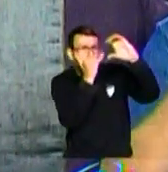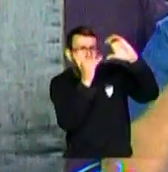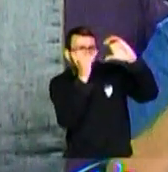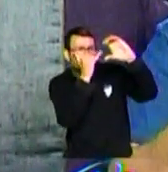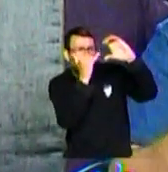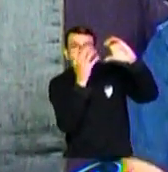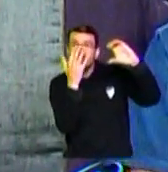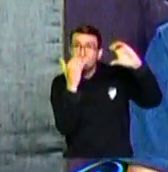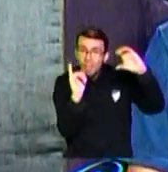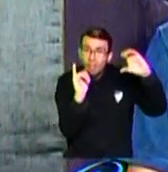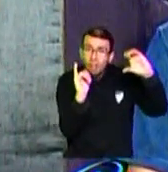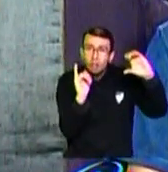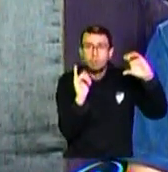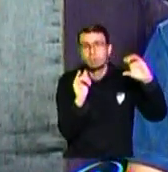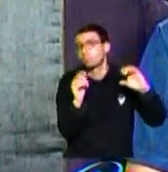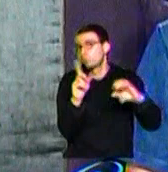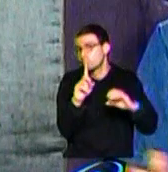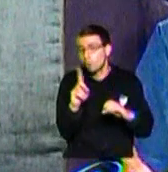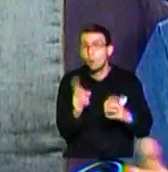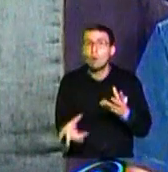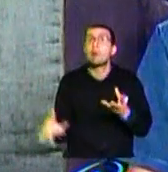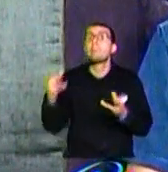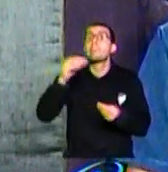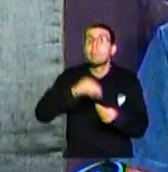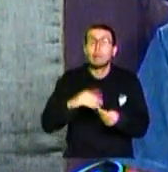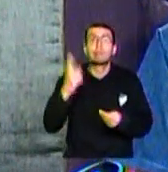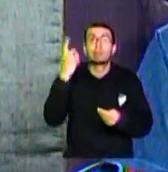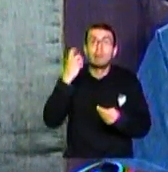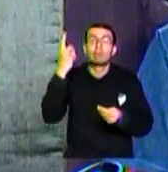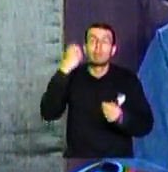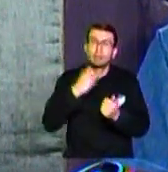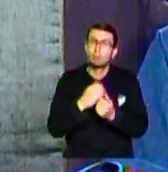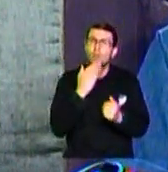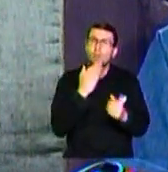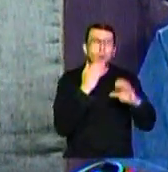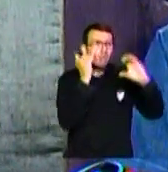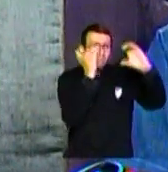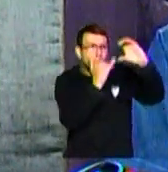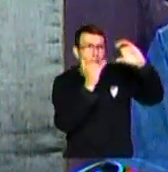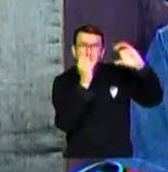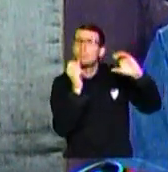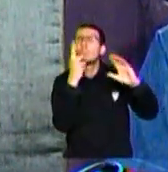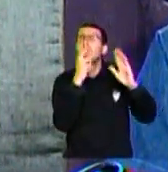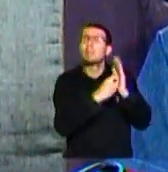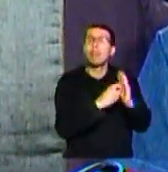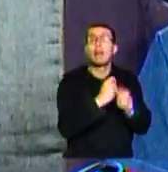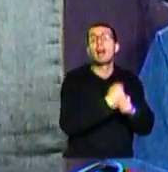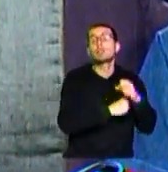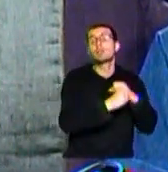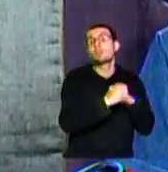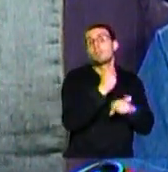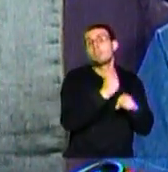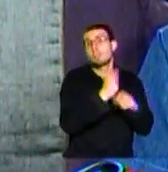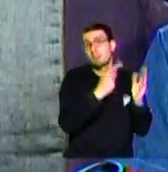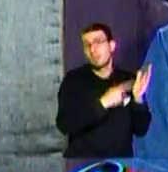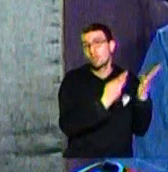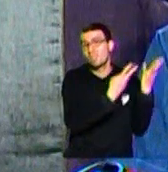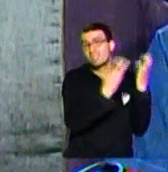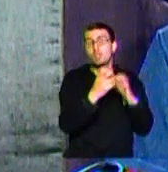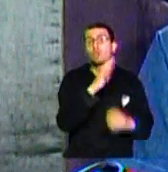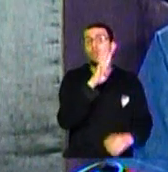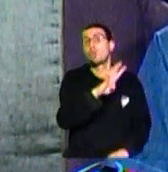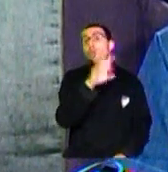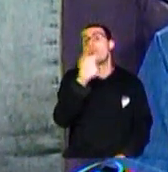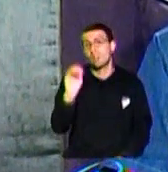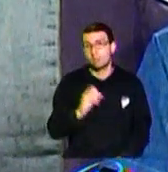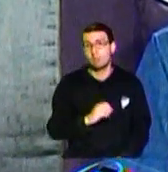el comienzo, ¿sí? La citología se creó en el año 1940, pero en la década del 40, y pues ya estamos en el